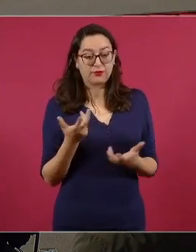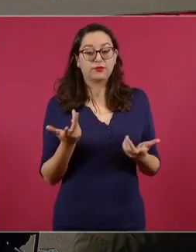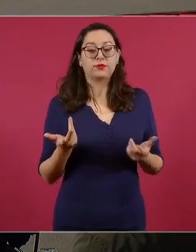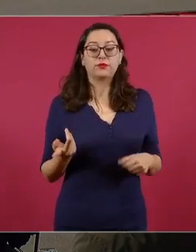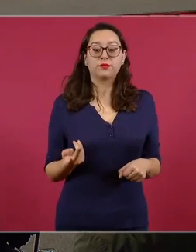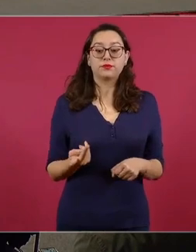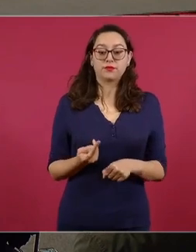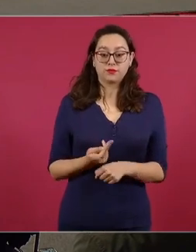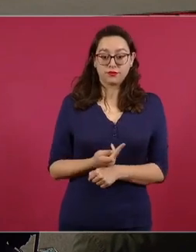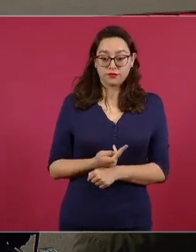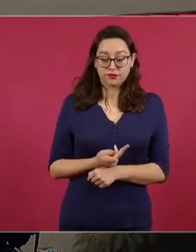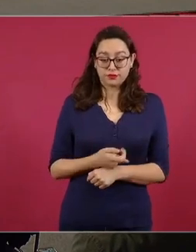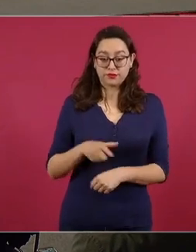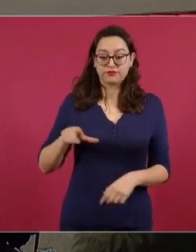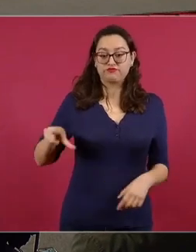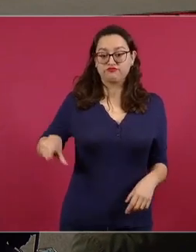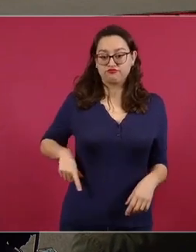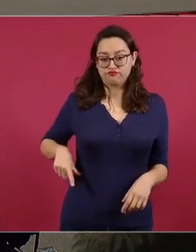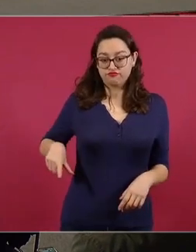entidades públicas